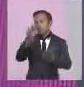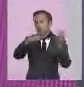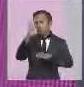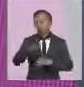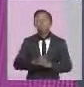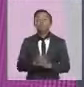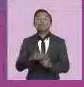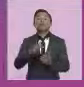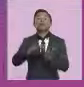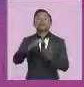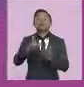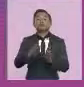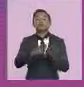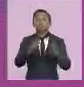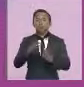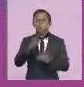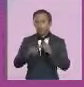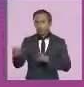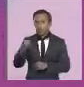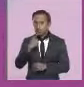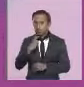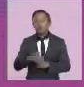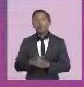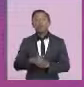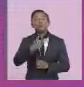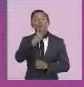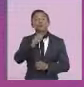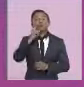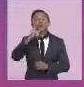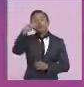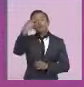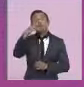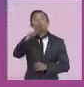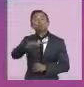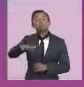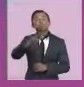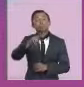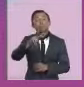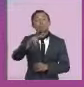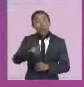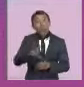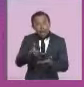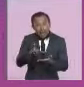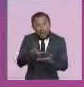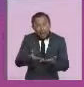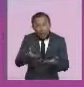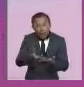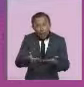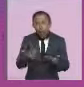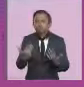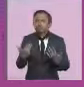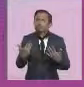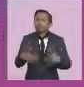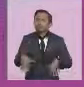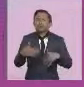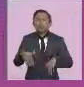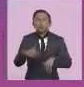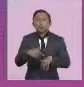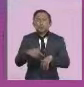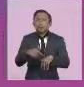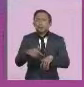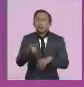Obrador. Mexicanas, mexicanos, estamos viviendo un momento estelar. Solo han